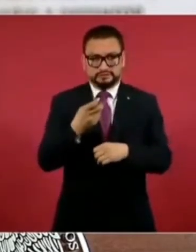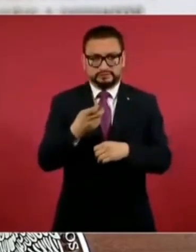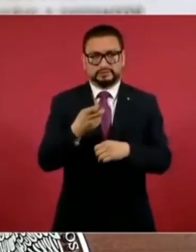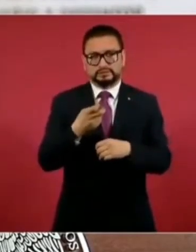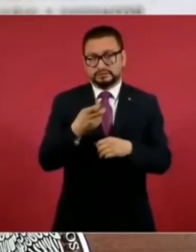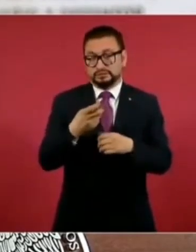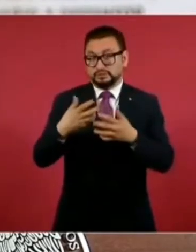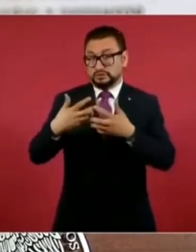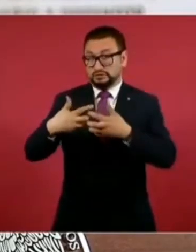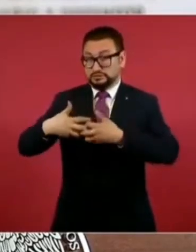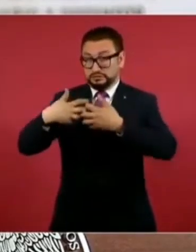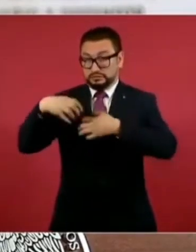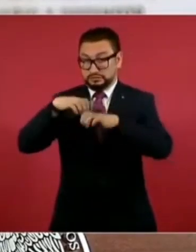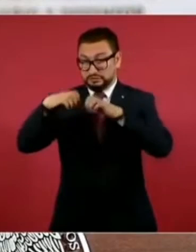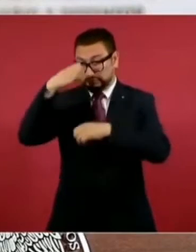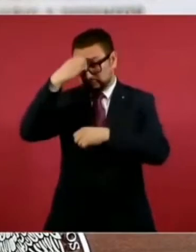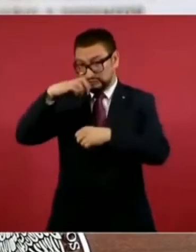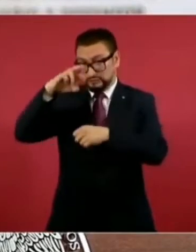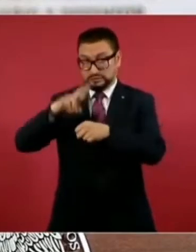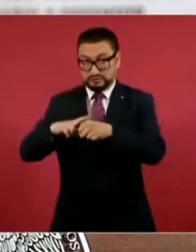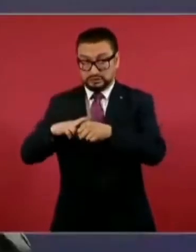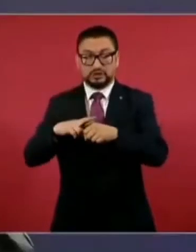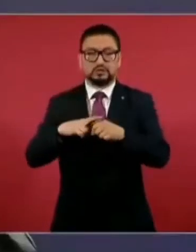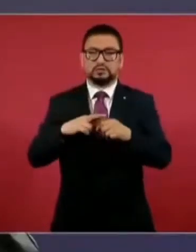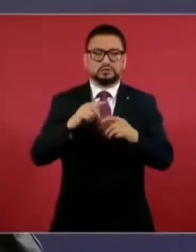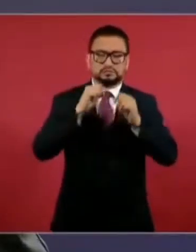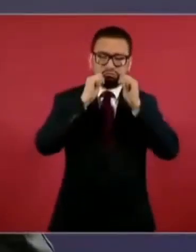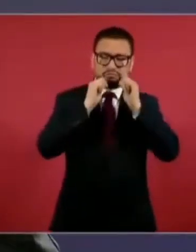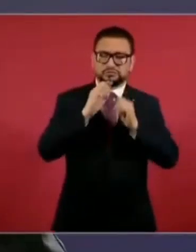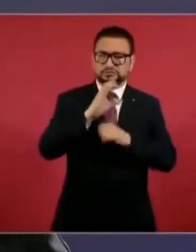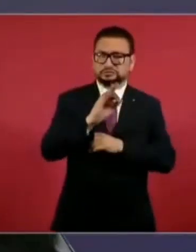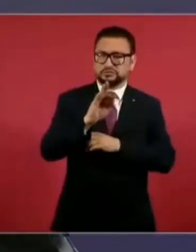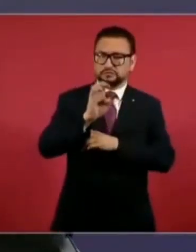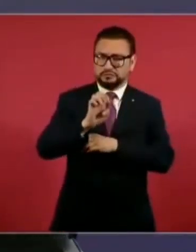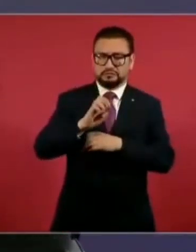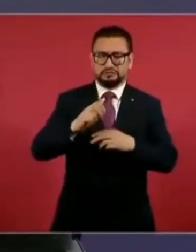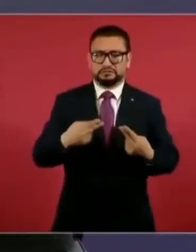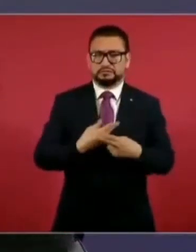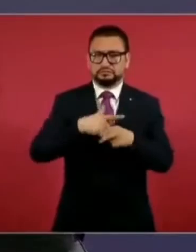las extranjeras, se desarrolló nacionalmente.